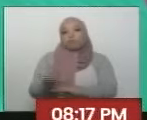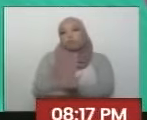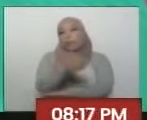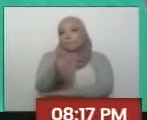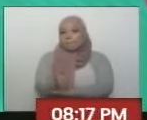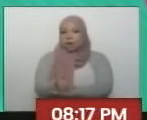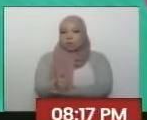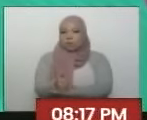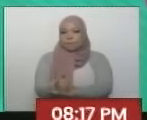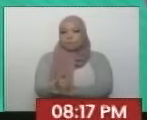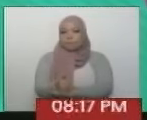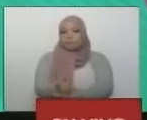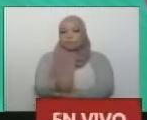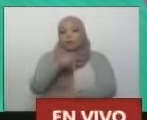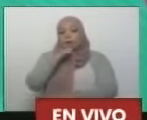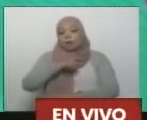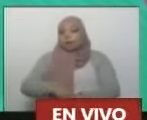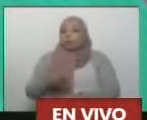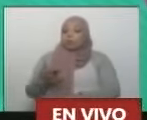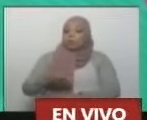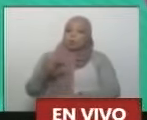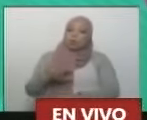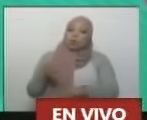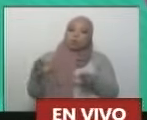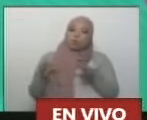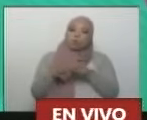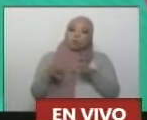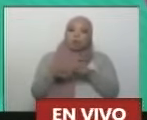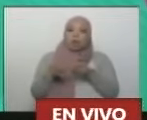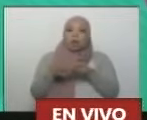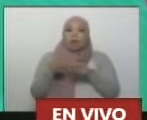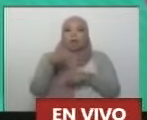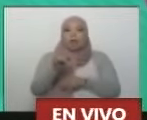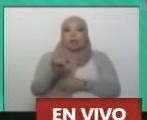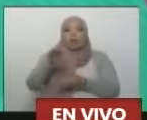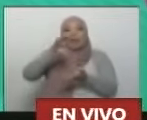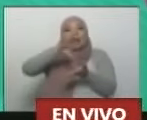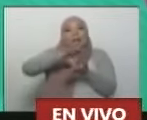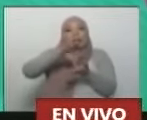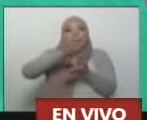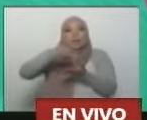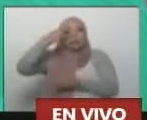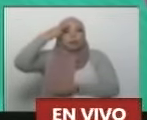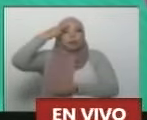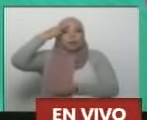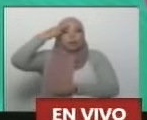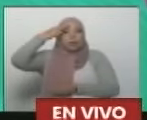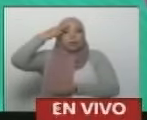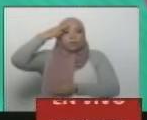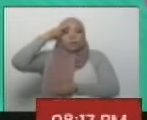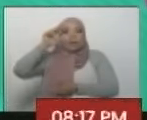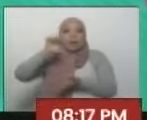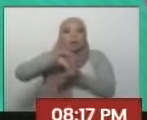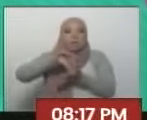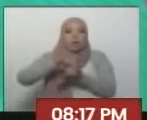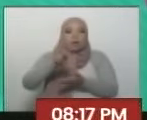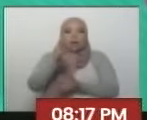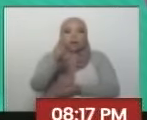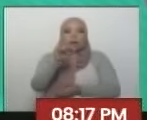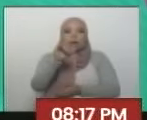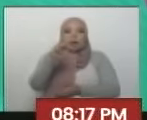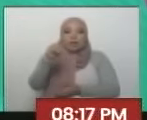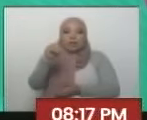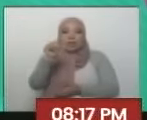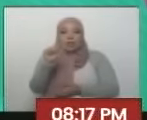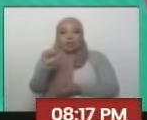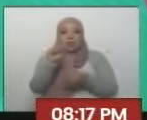Una cumbre histórica. Se reunieron en Riad, capital de Arabia Saudita, 74 delegaciones